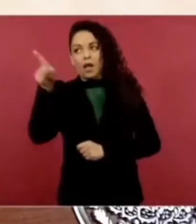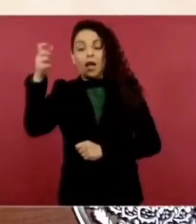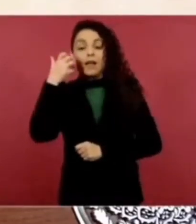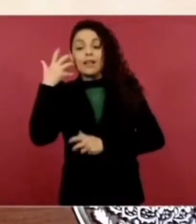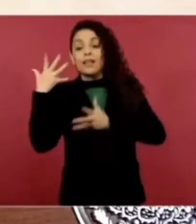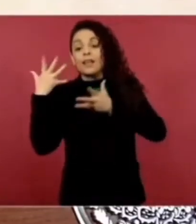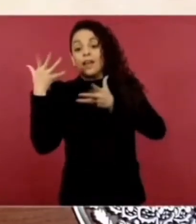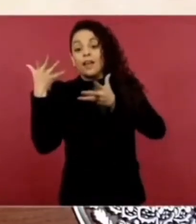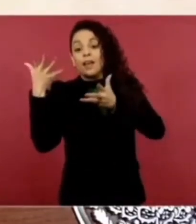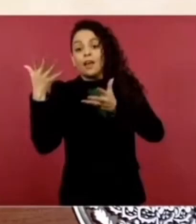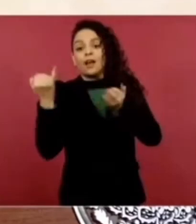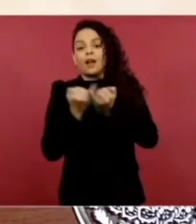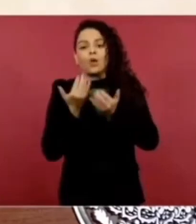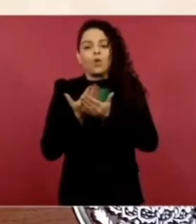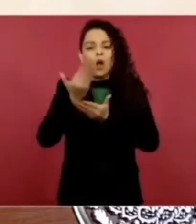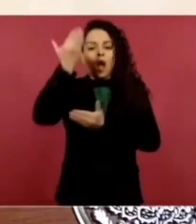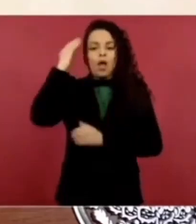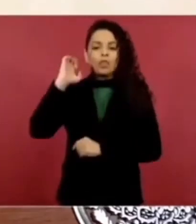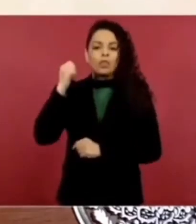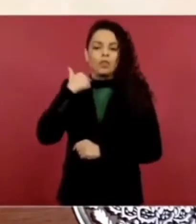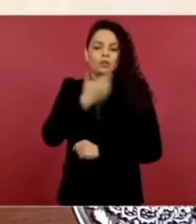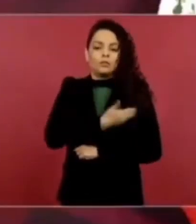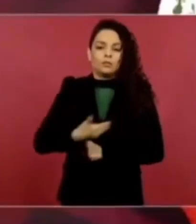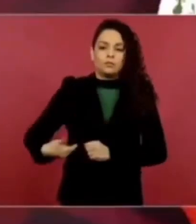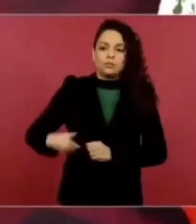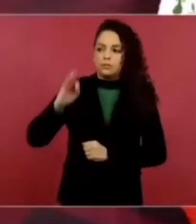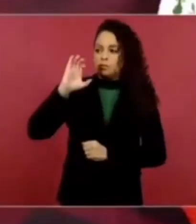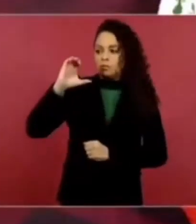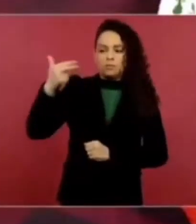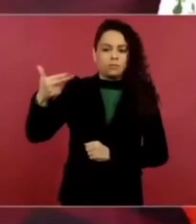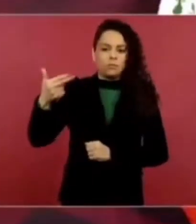Entonces, es interesante el tema.